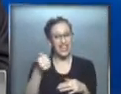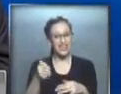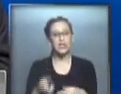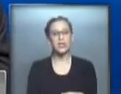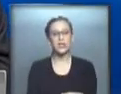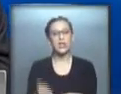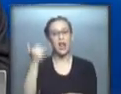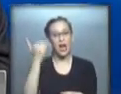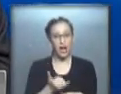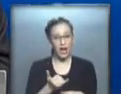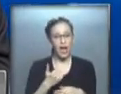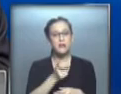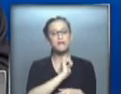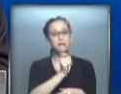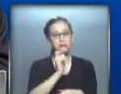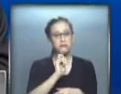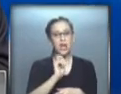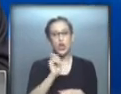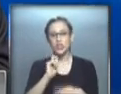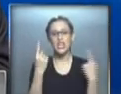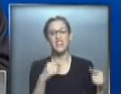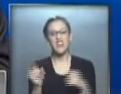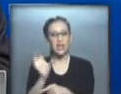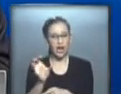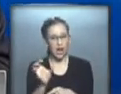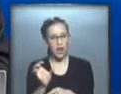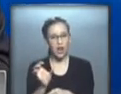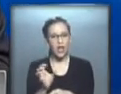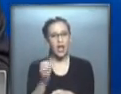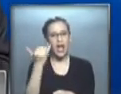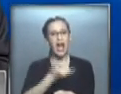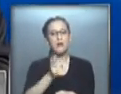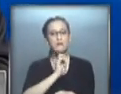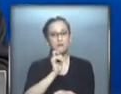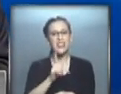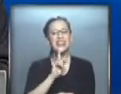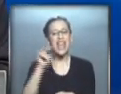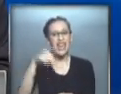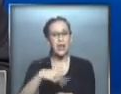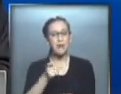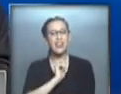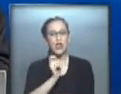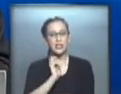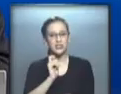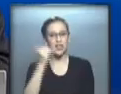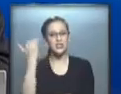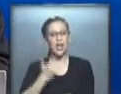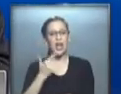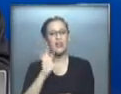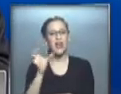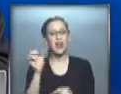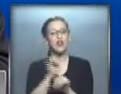de distintos canales así había un móvil de tn y según informa el canal de